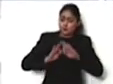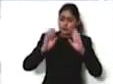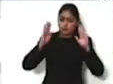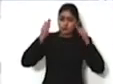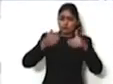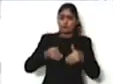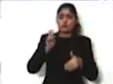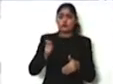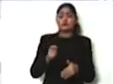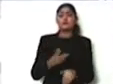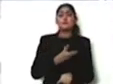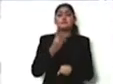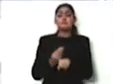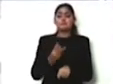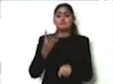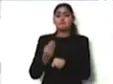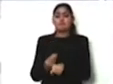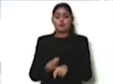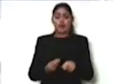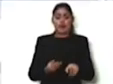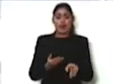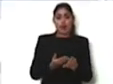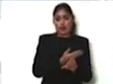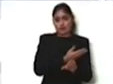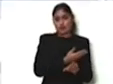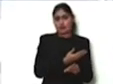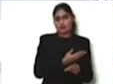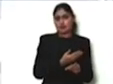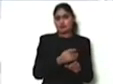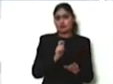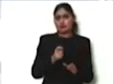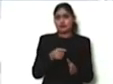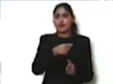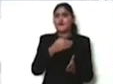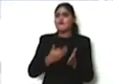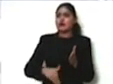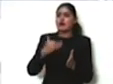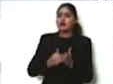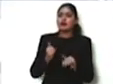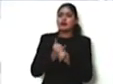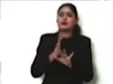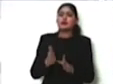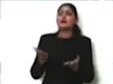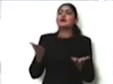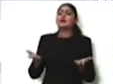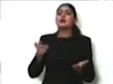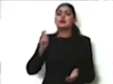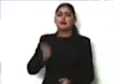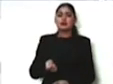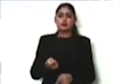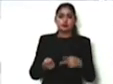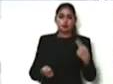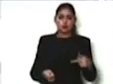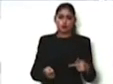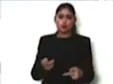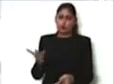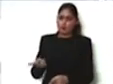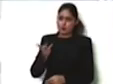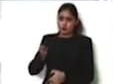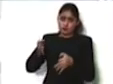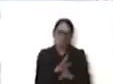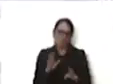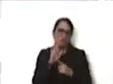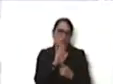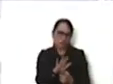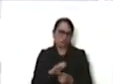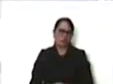reparar el incidente que dejó sin saciar una legítima reclamación de información